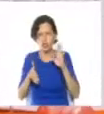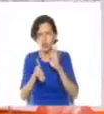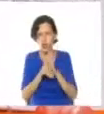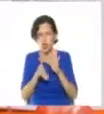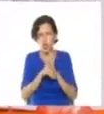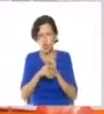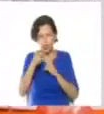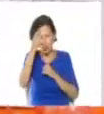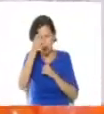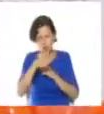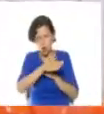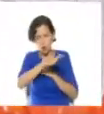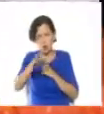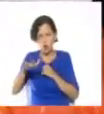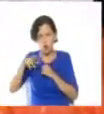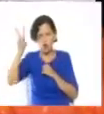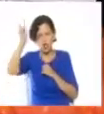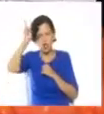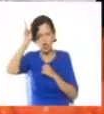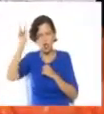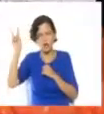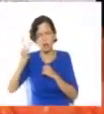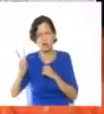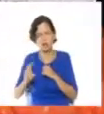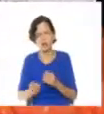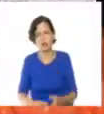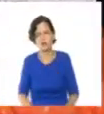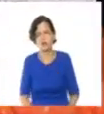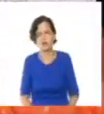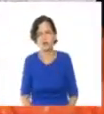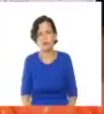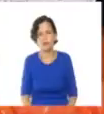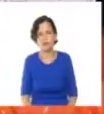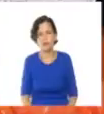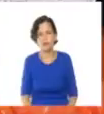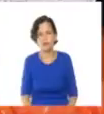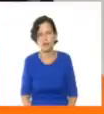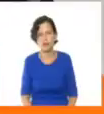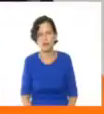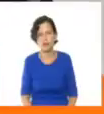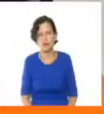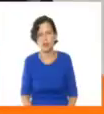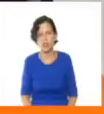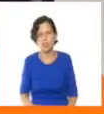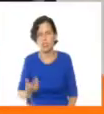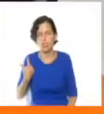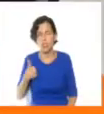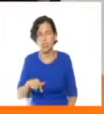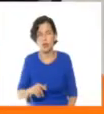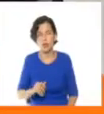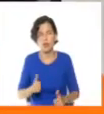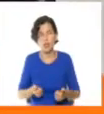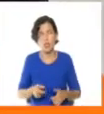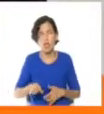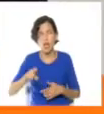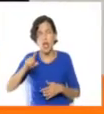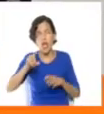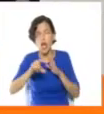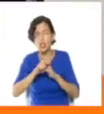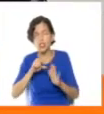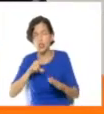el capítulo 8, que habla sobre los derechos de los pueblos indígenas en Venezuela. Nos ubicamos